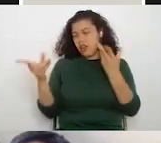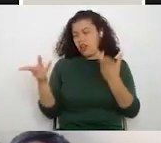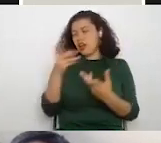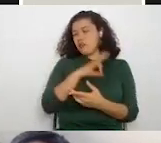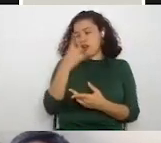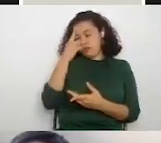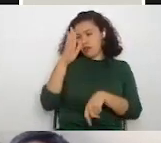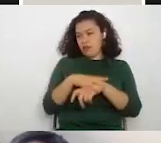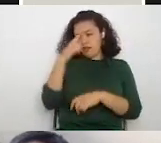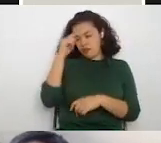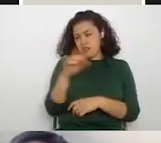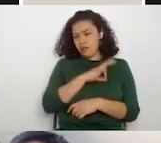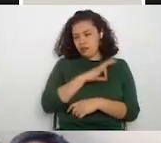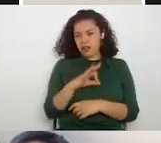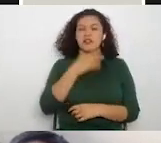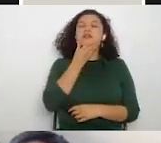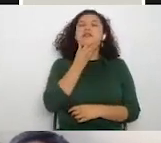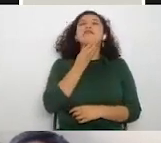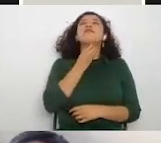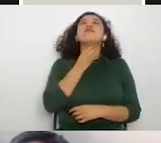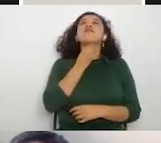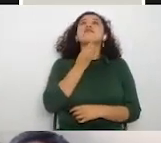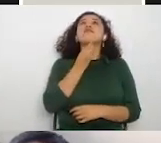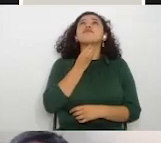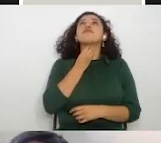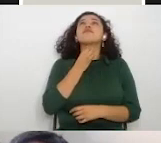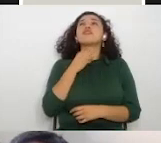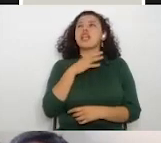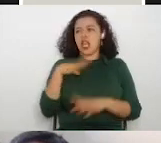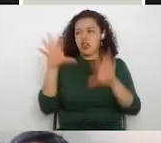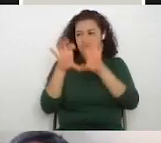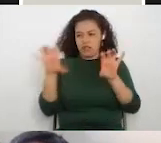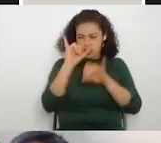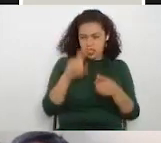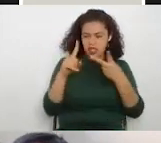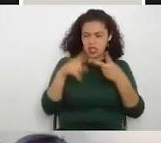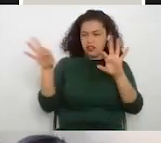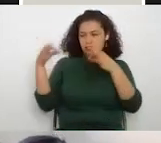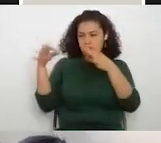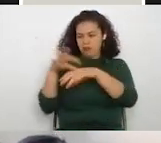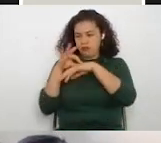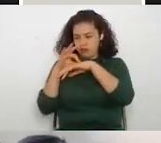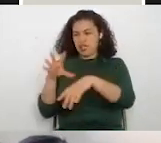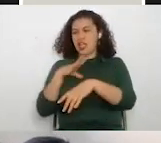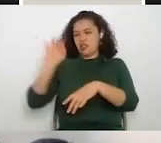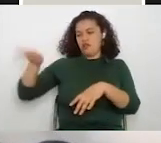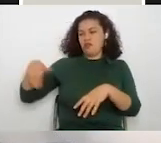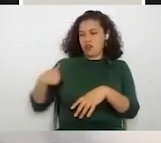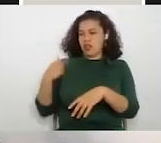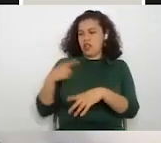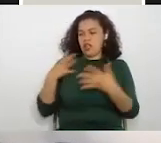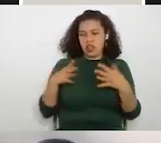como facilitar esto. Entonces, sí lo tenemos todo, tanto en electrónico como en físico, un resguardo en el área de